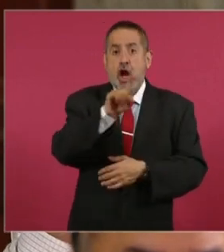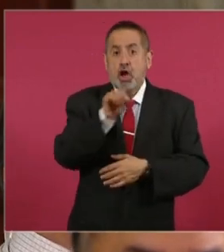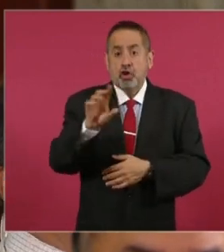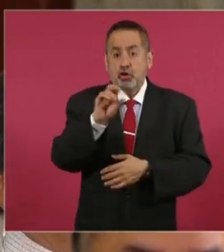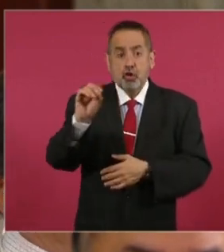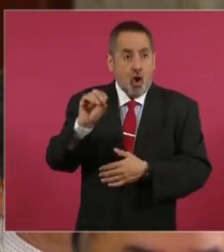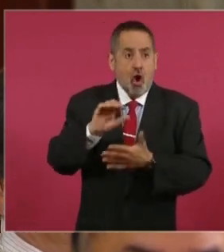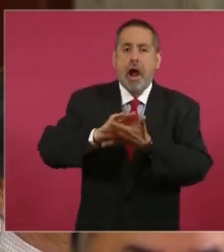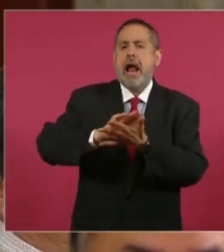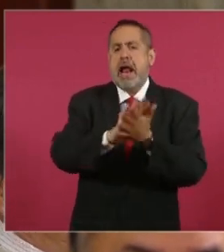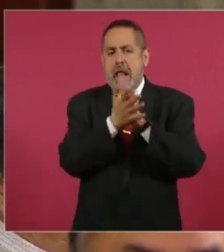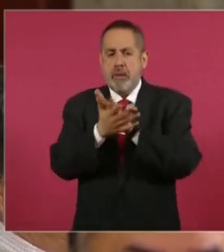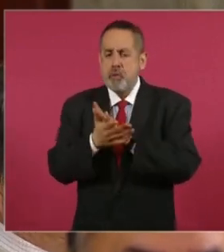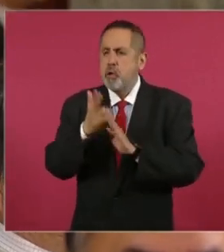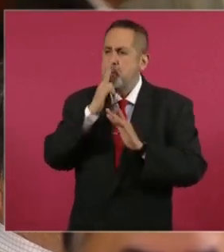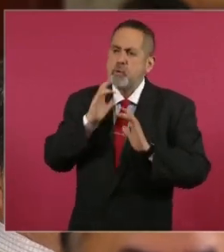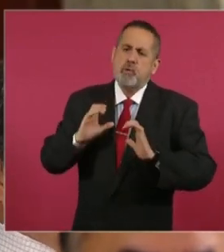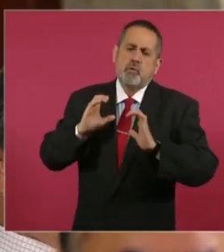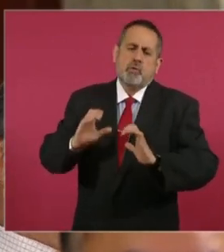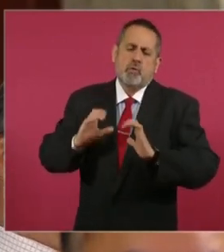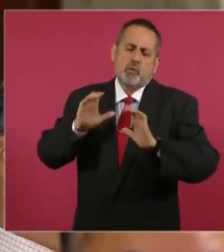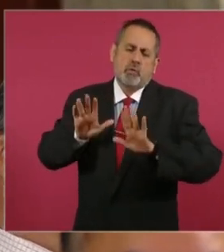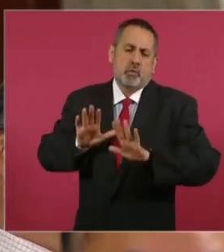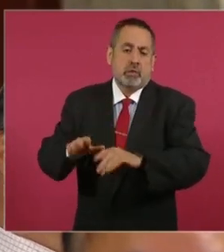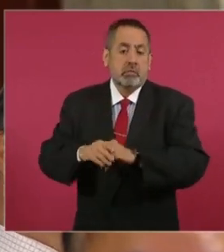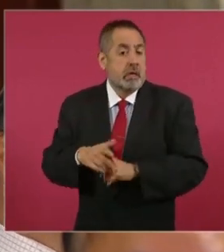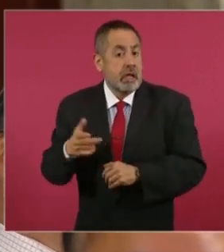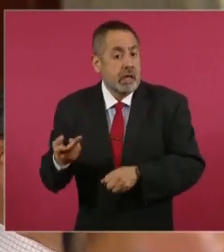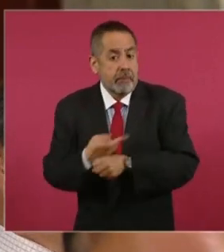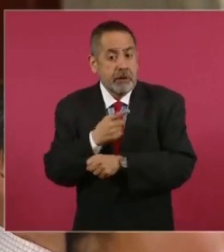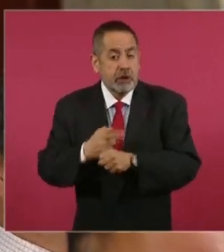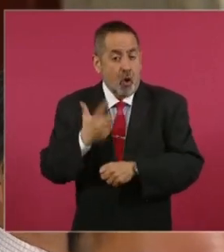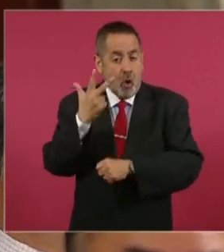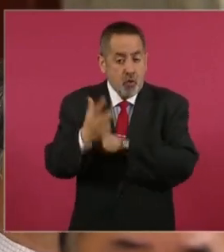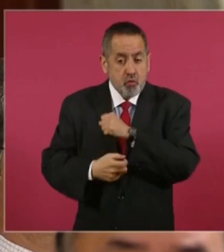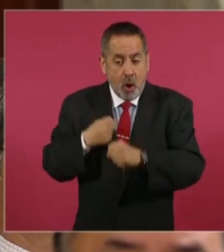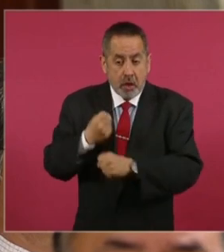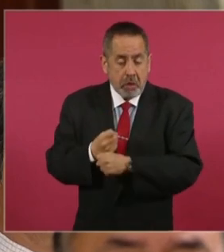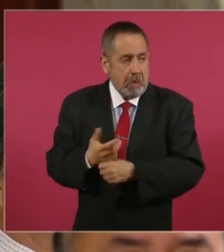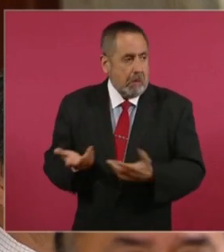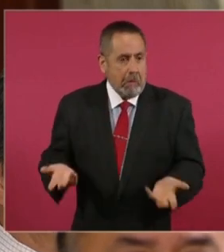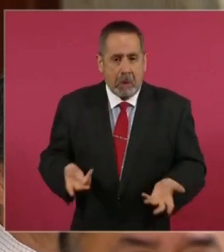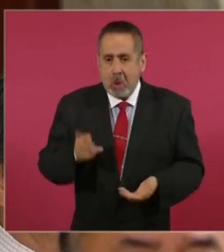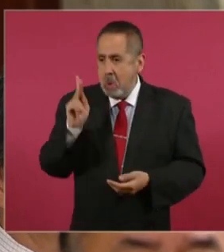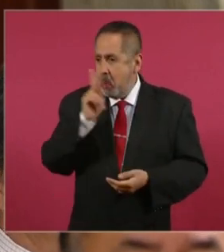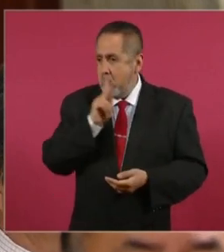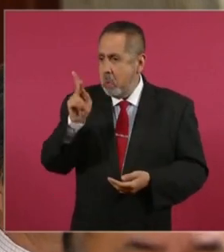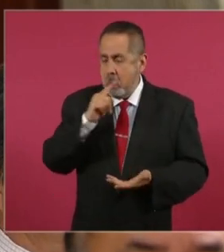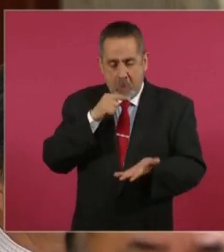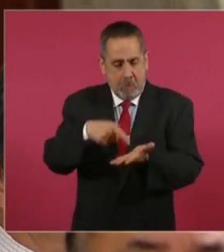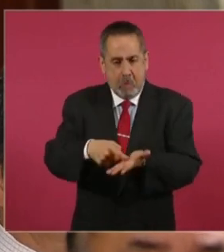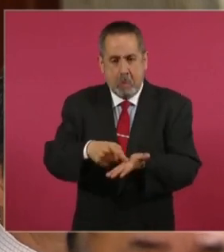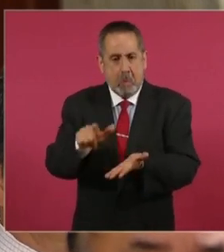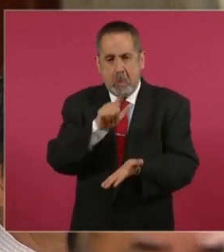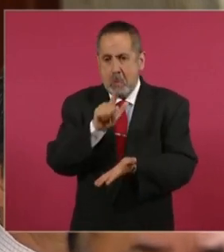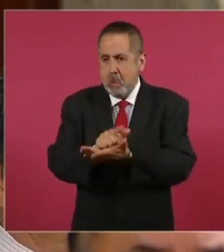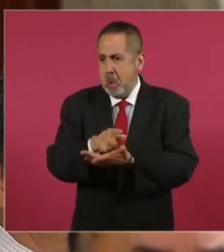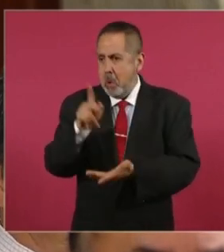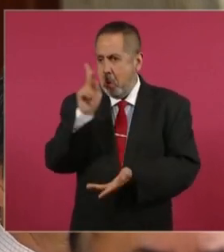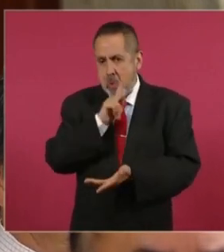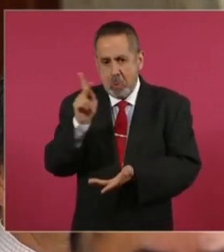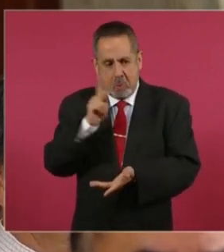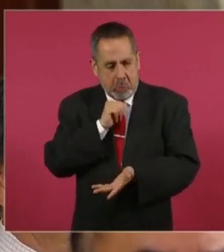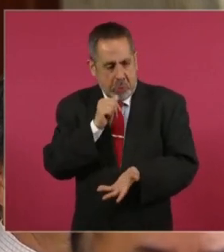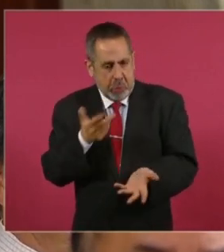en santuarios. Desafortunadamente han pasado ocho años desde entonces y esta ley sigue siendo letra muerta. En esta